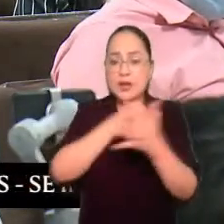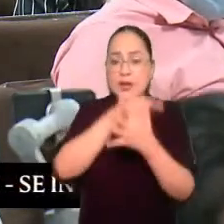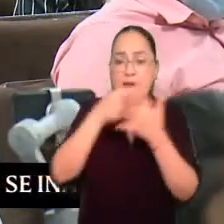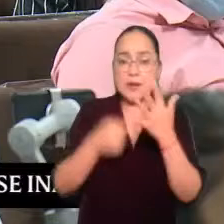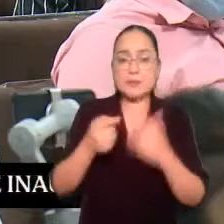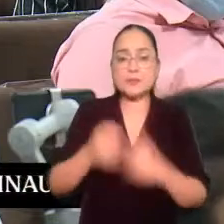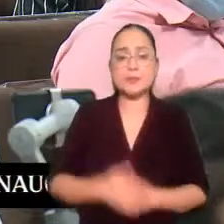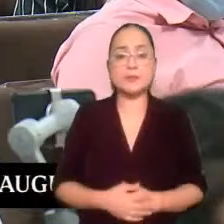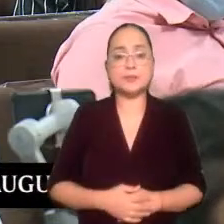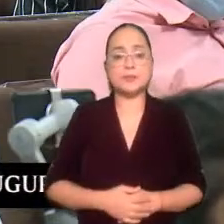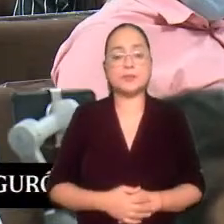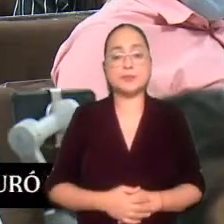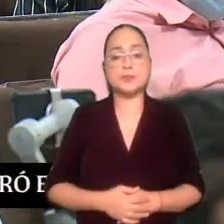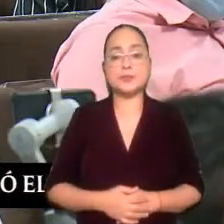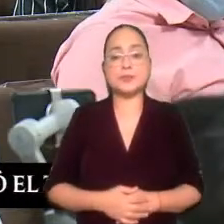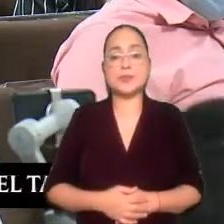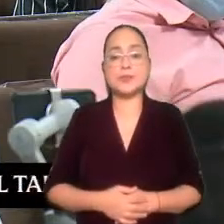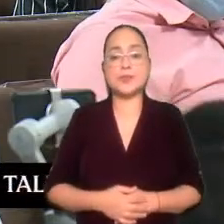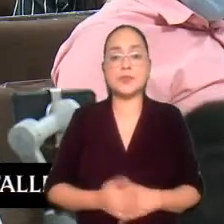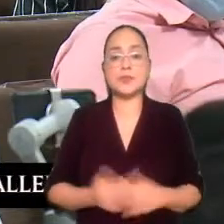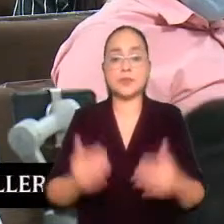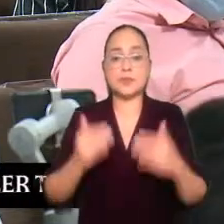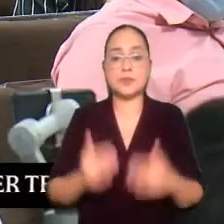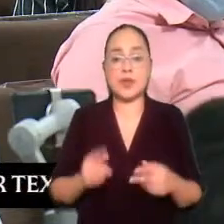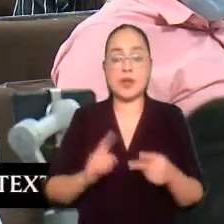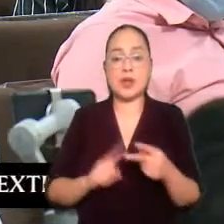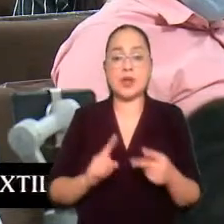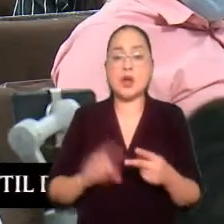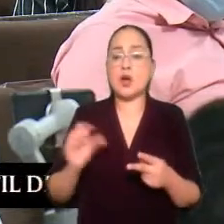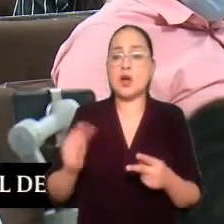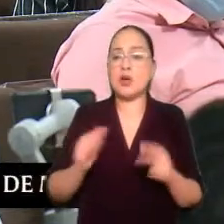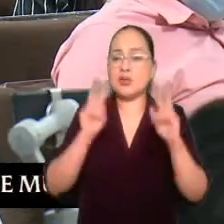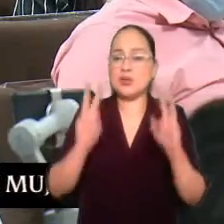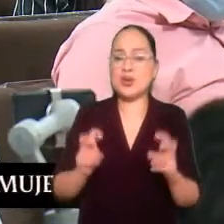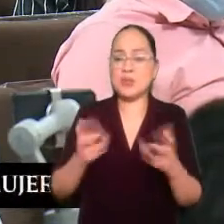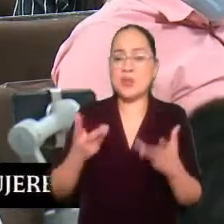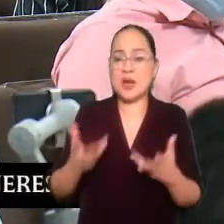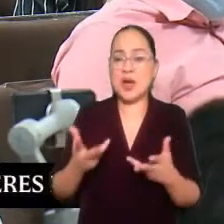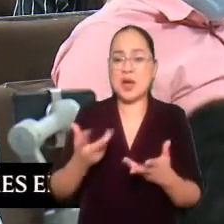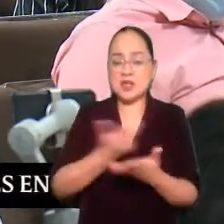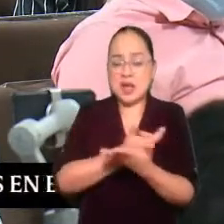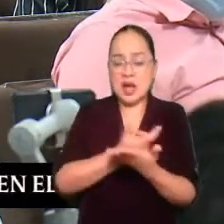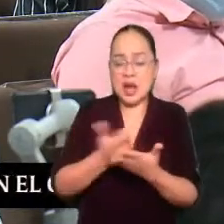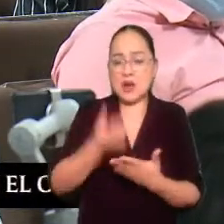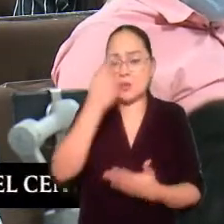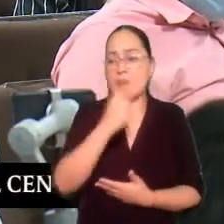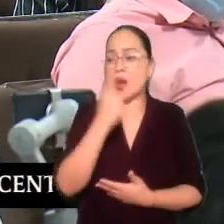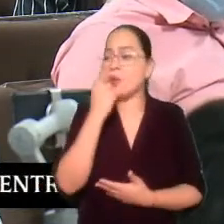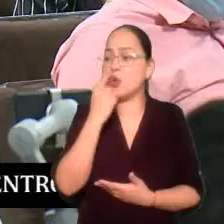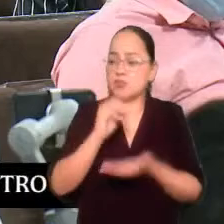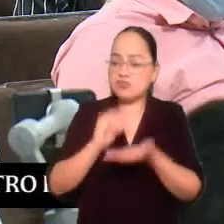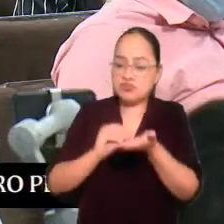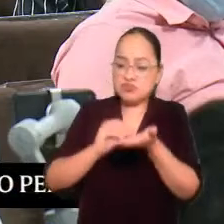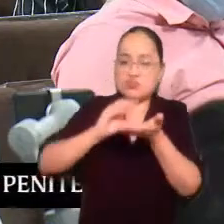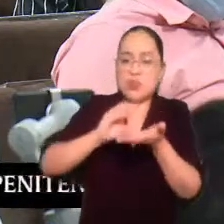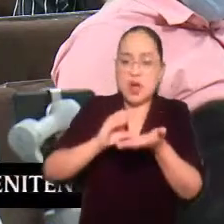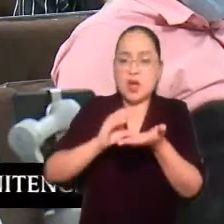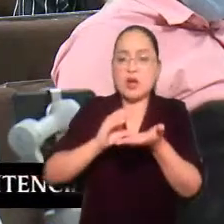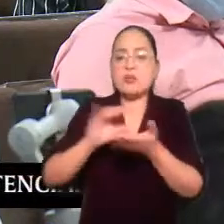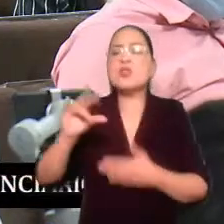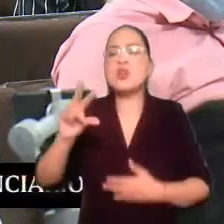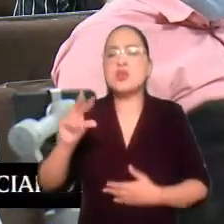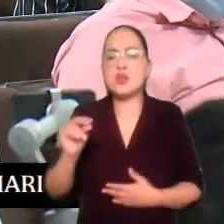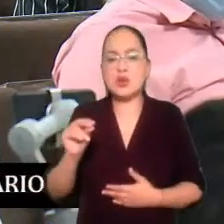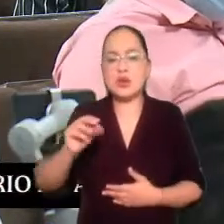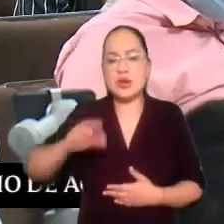un tema. Otro tema, ¿se les va a incrementar el salario a los policías? Con lo que dijo ahorita, de para que ellos